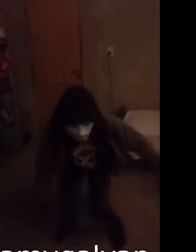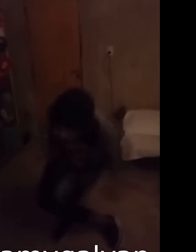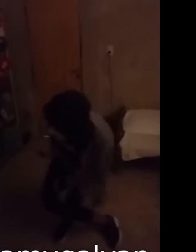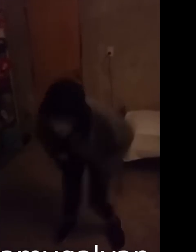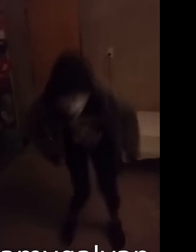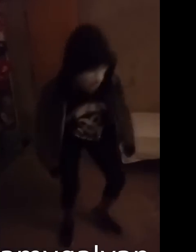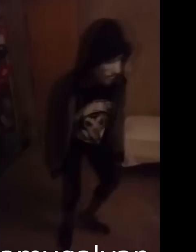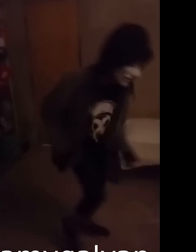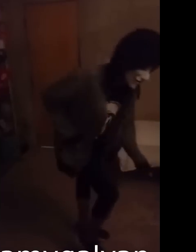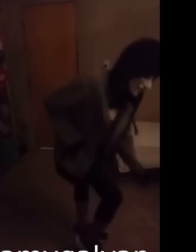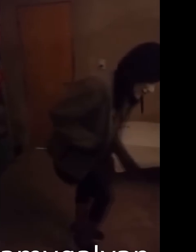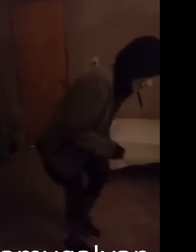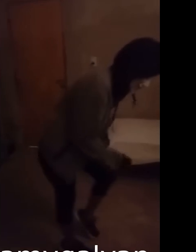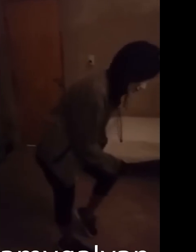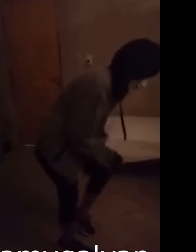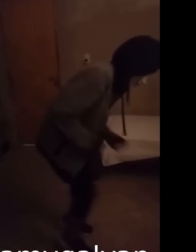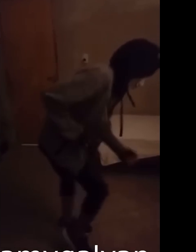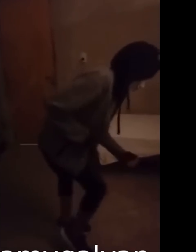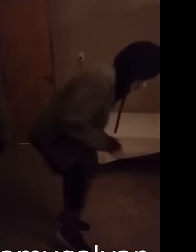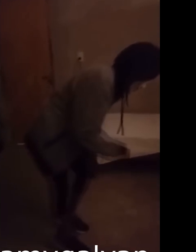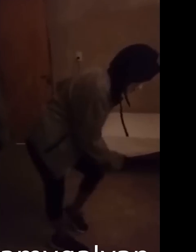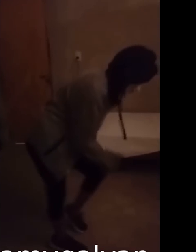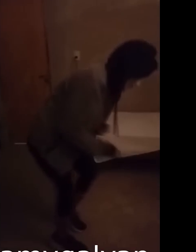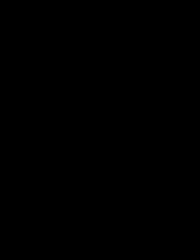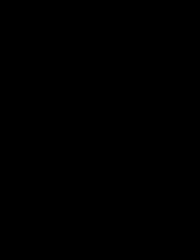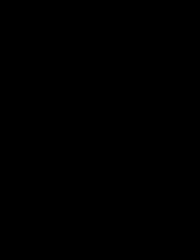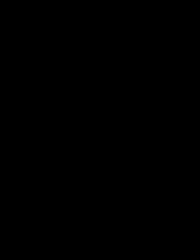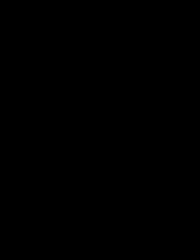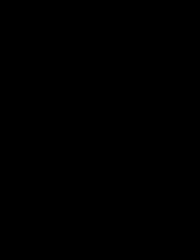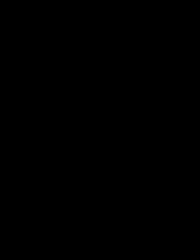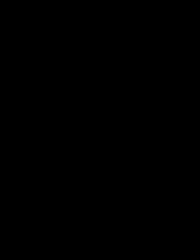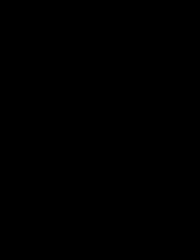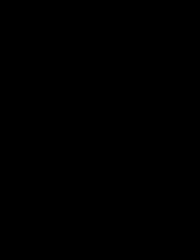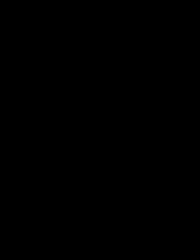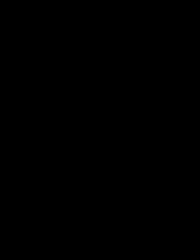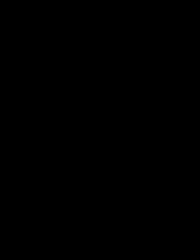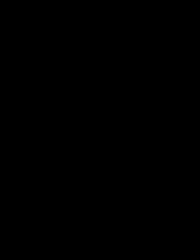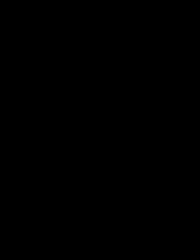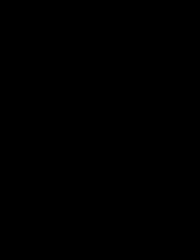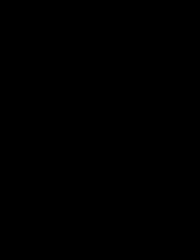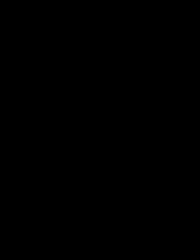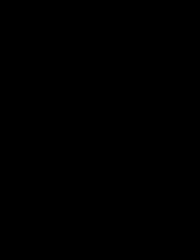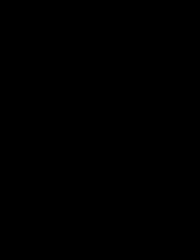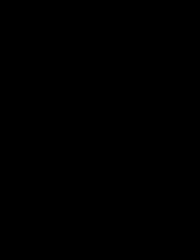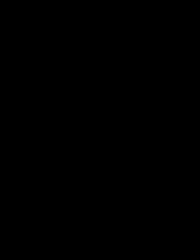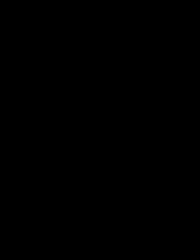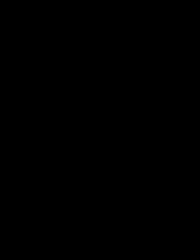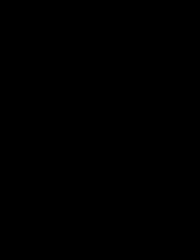compartís, te gusta Yao Cabrera. Dani, remix. Nació mi sobrina.